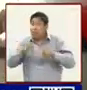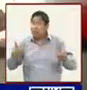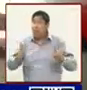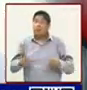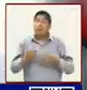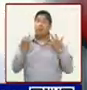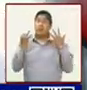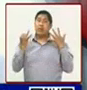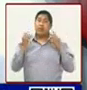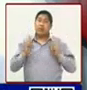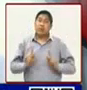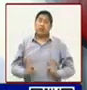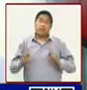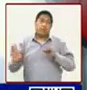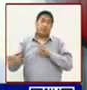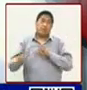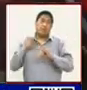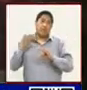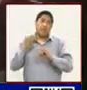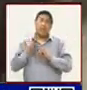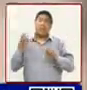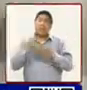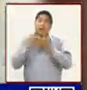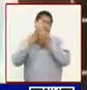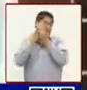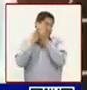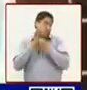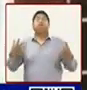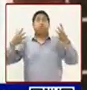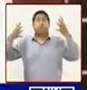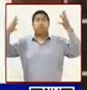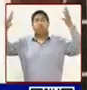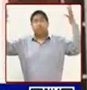Son 7 pacientes que nos han llegado, ¿no?, desde el accidente de la explosión.